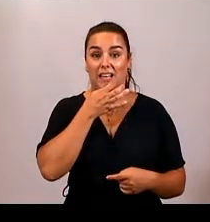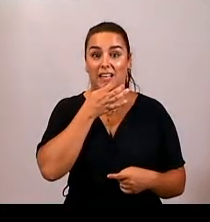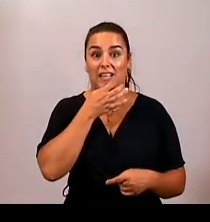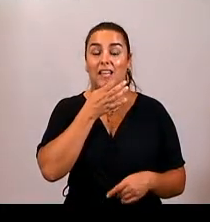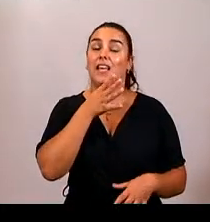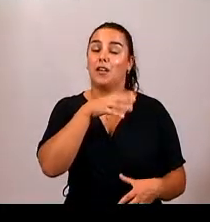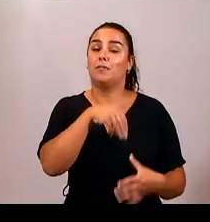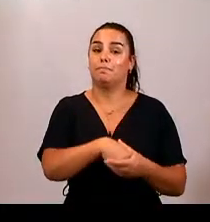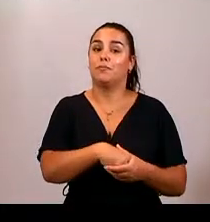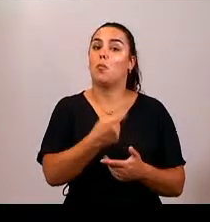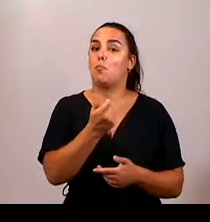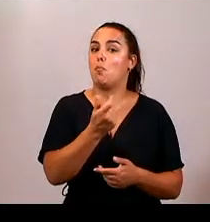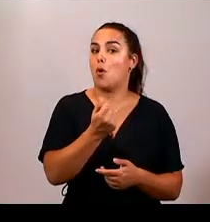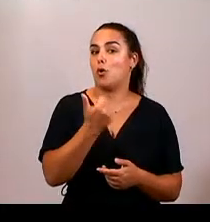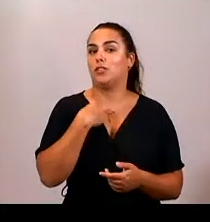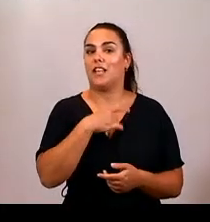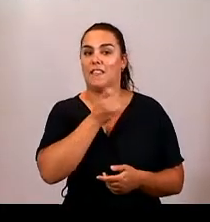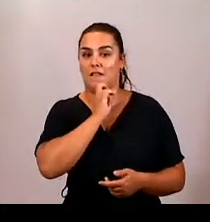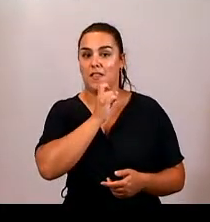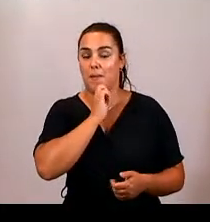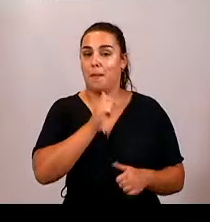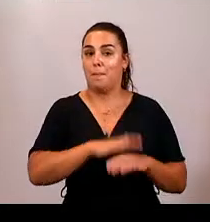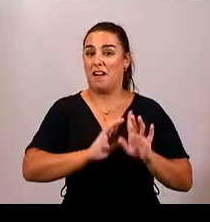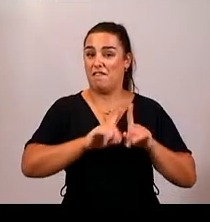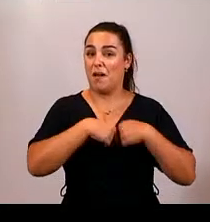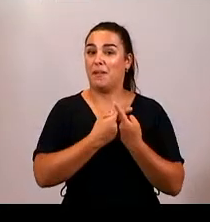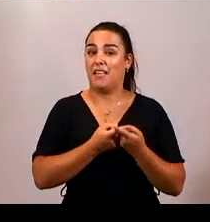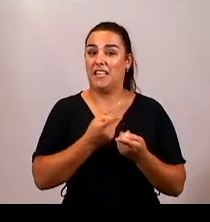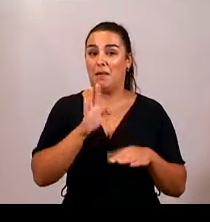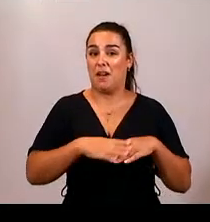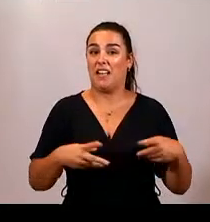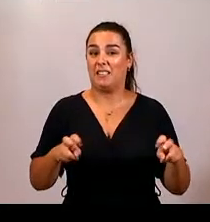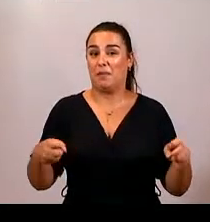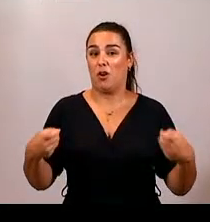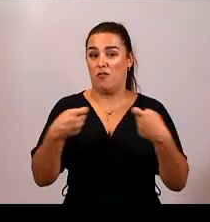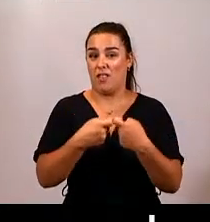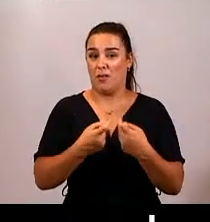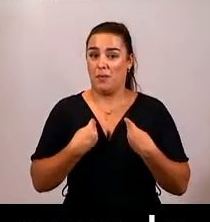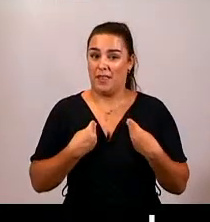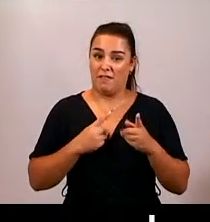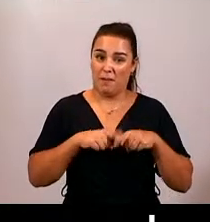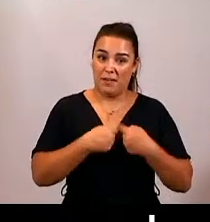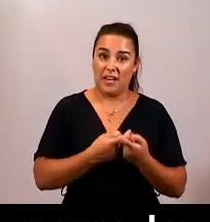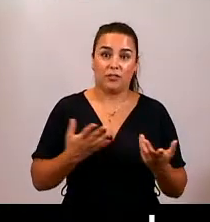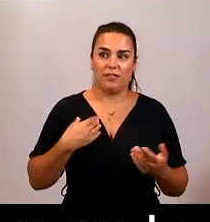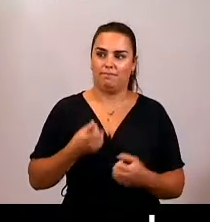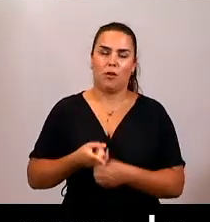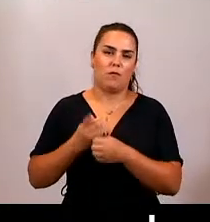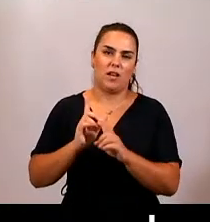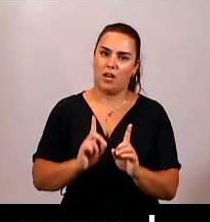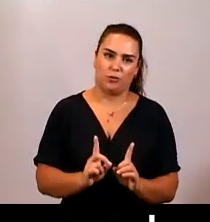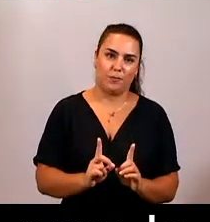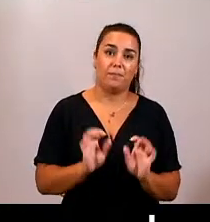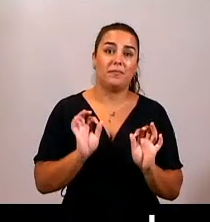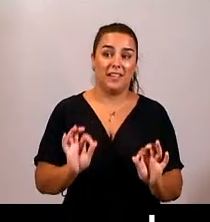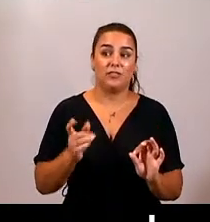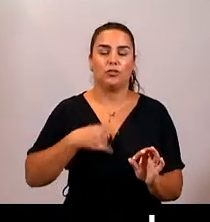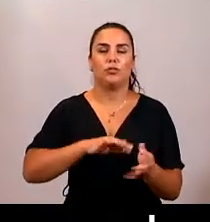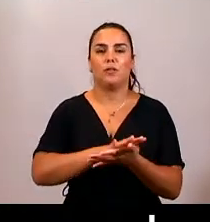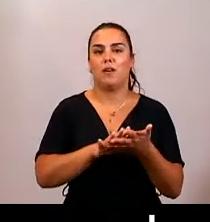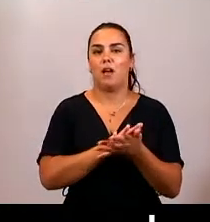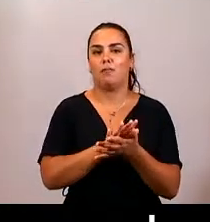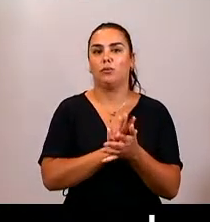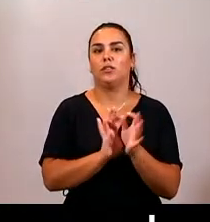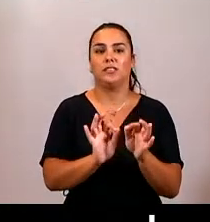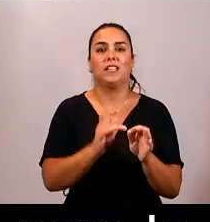implicaba también un poquito de más complicaciones para las familias, para la conciliación de la vida familiar, y no les obligamos. Esto lo que tratamos es llegar al